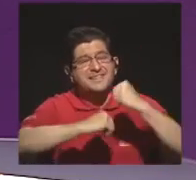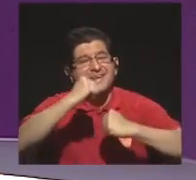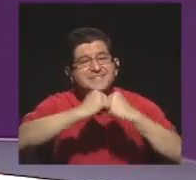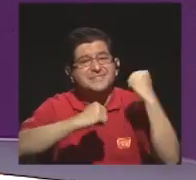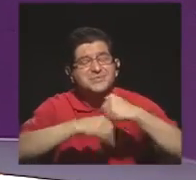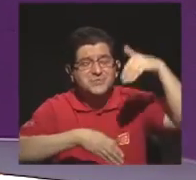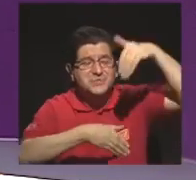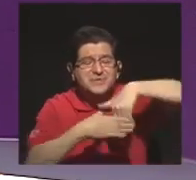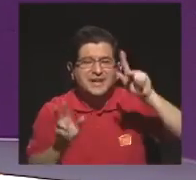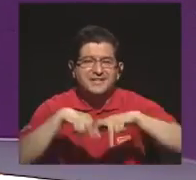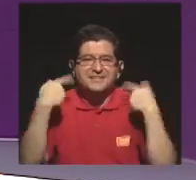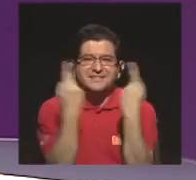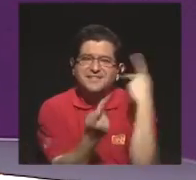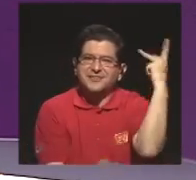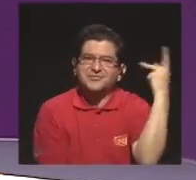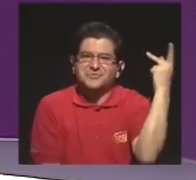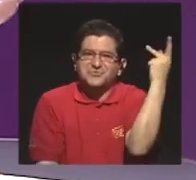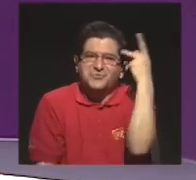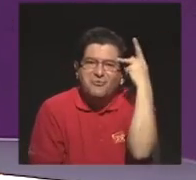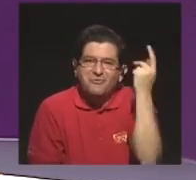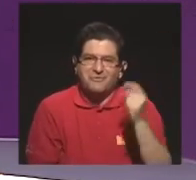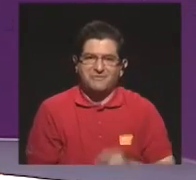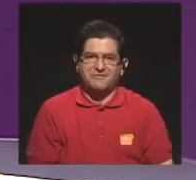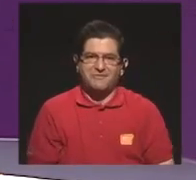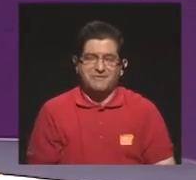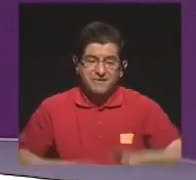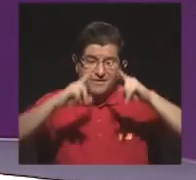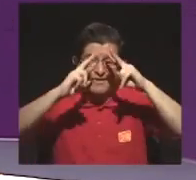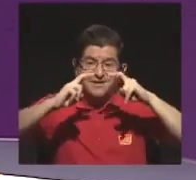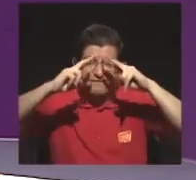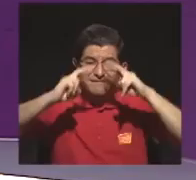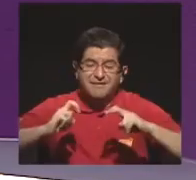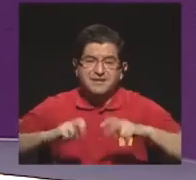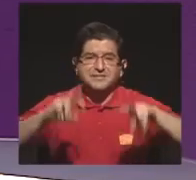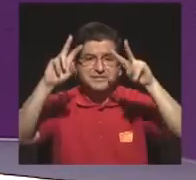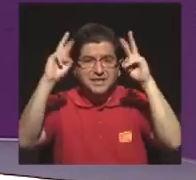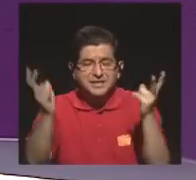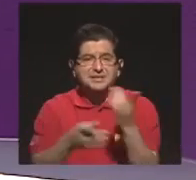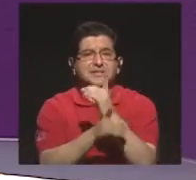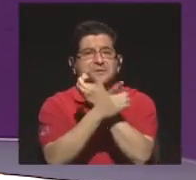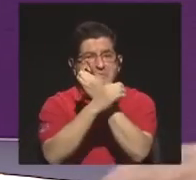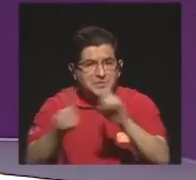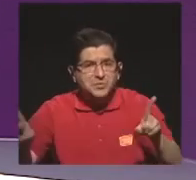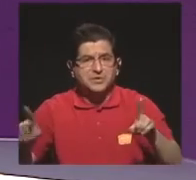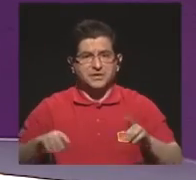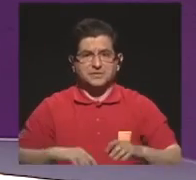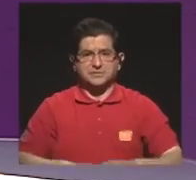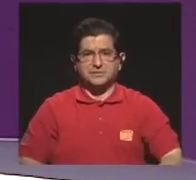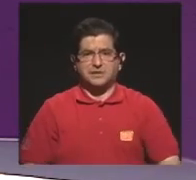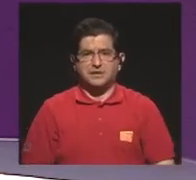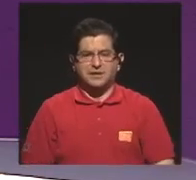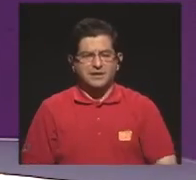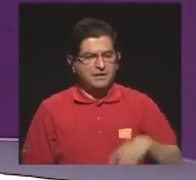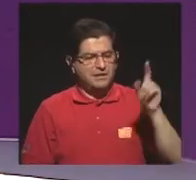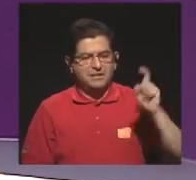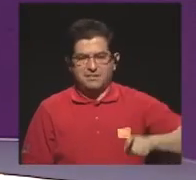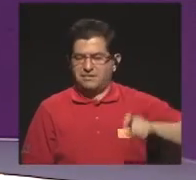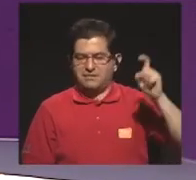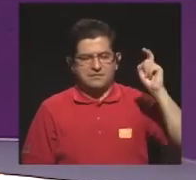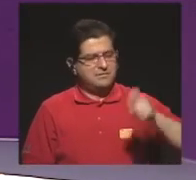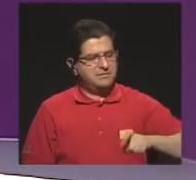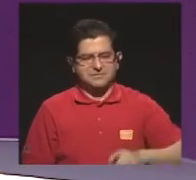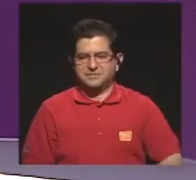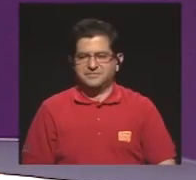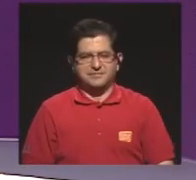de los partidos políticos, o sea, que hay que analizar, y eso es un tema de democracia, porque